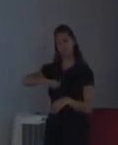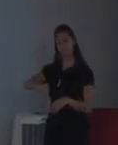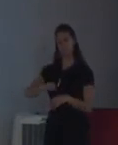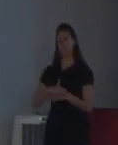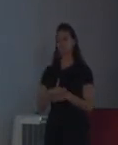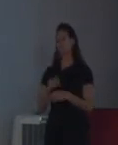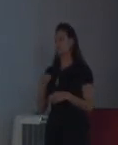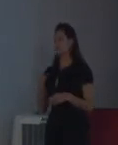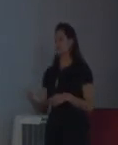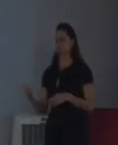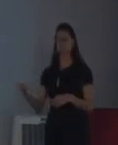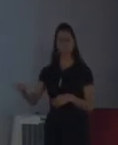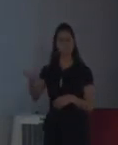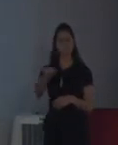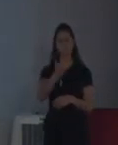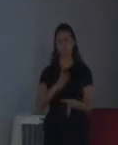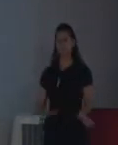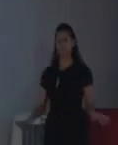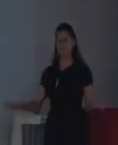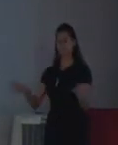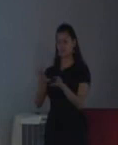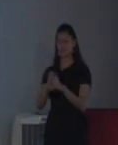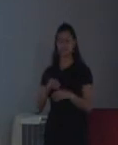manera transversal.